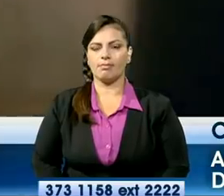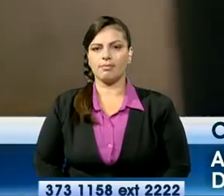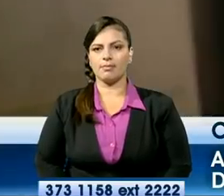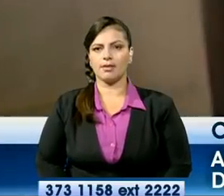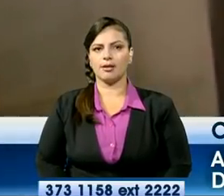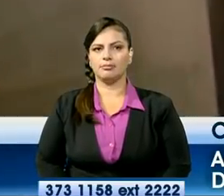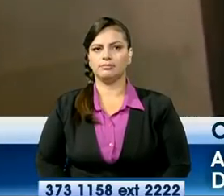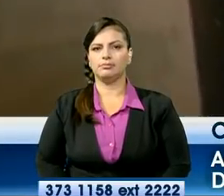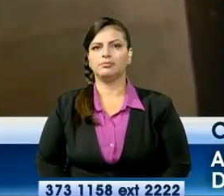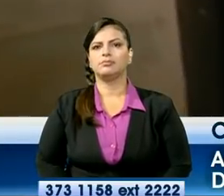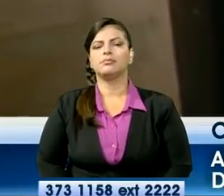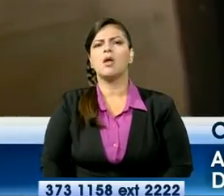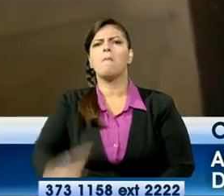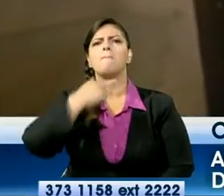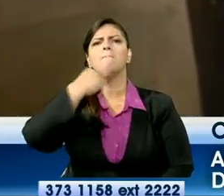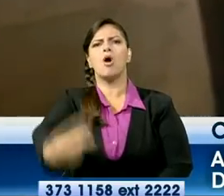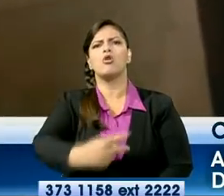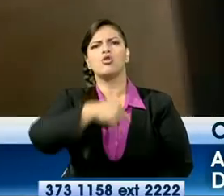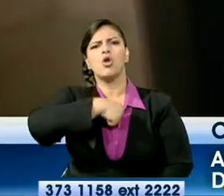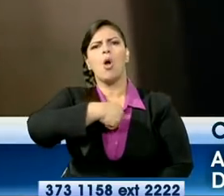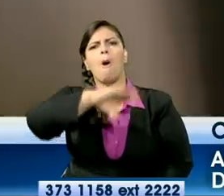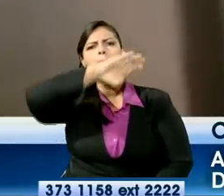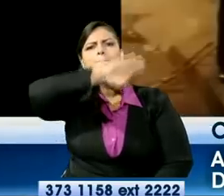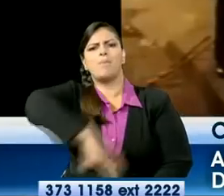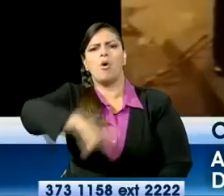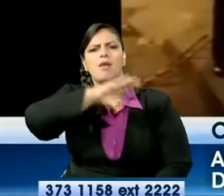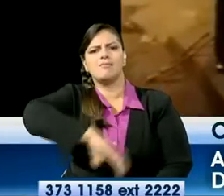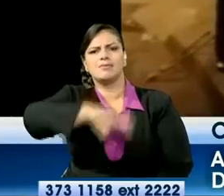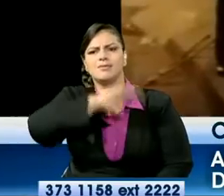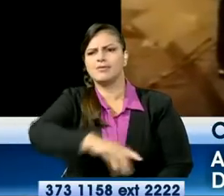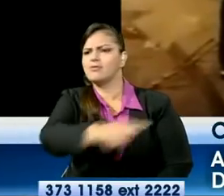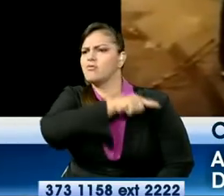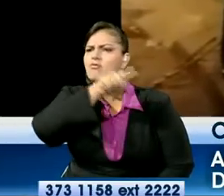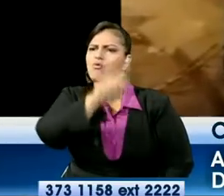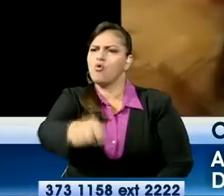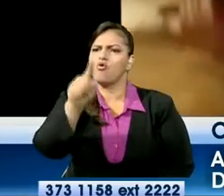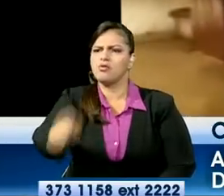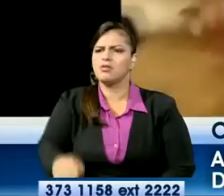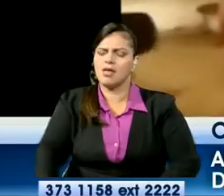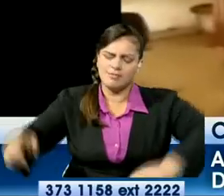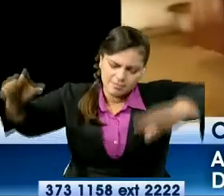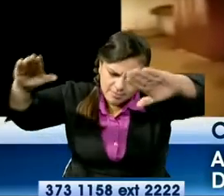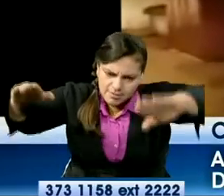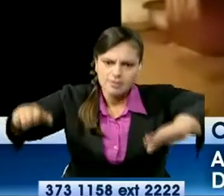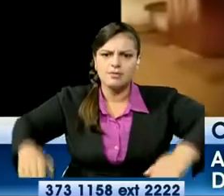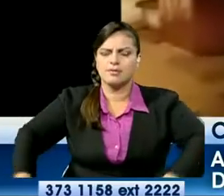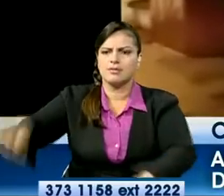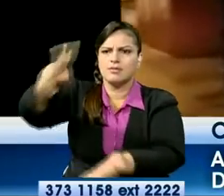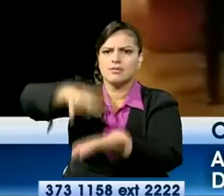¡Alto policía! ¡Cuidado con lo que hace! ¡Vamos a la policía! ¡Policía Nacional! ¡Abra la puerta!